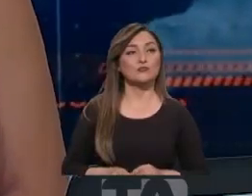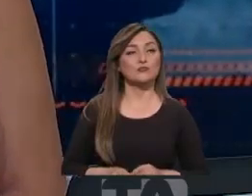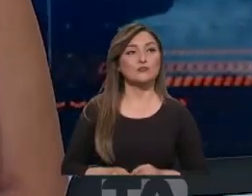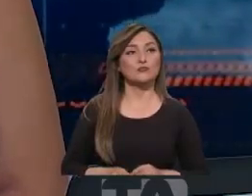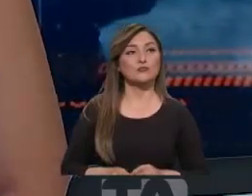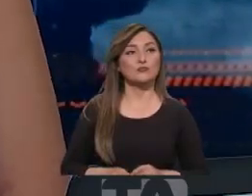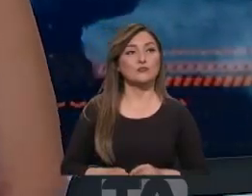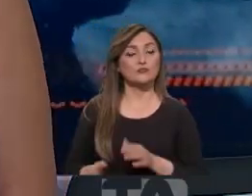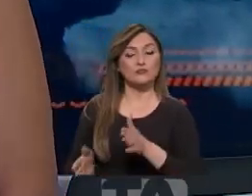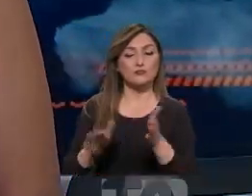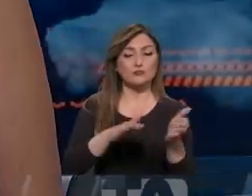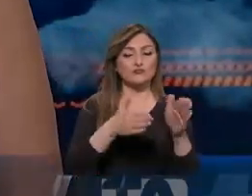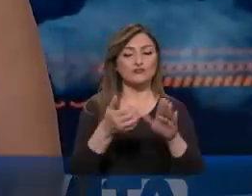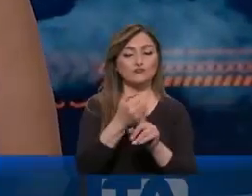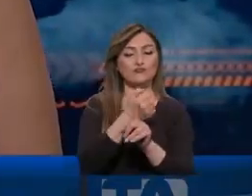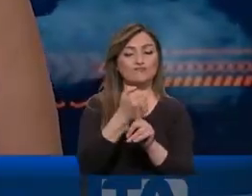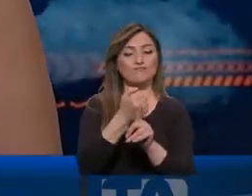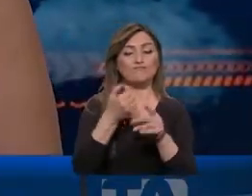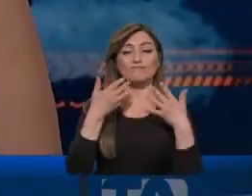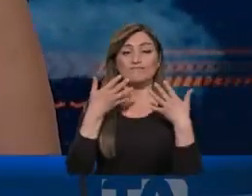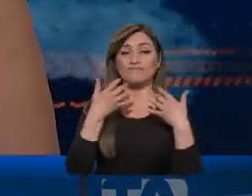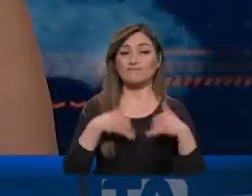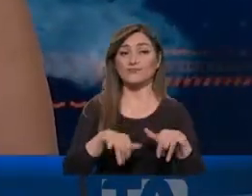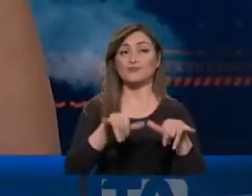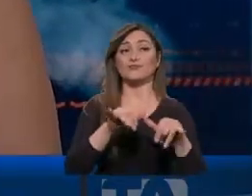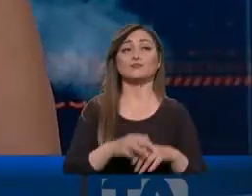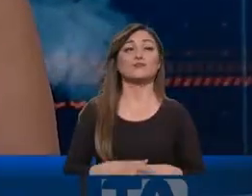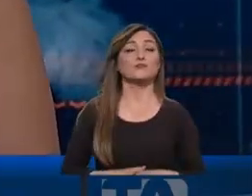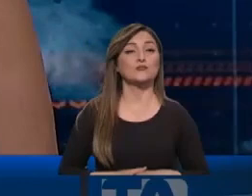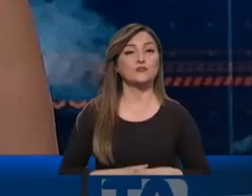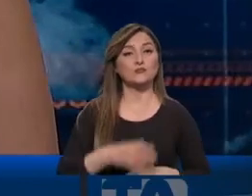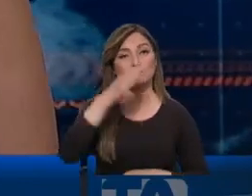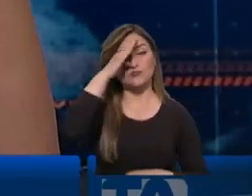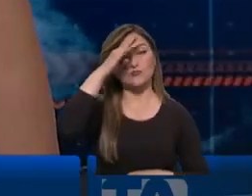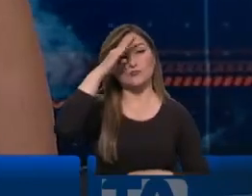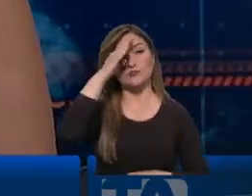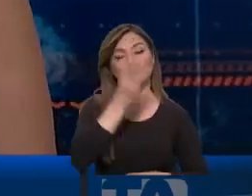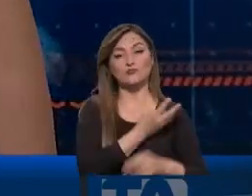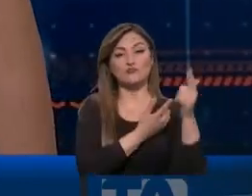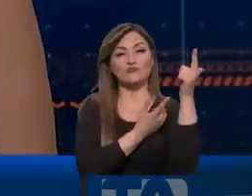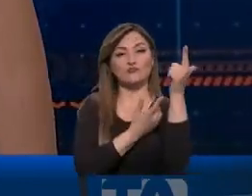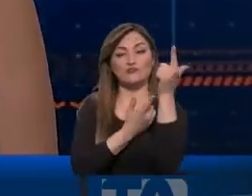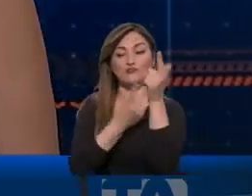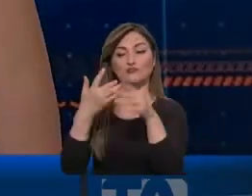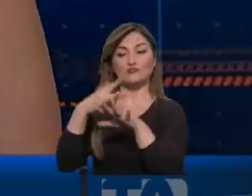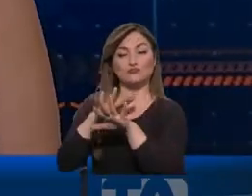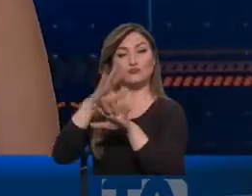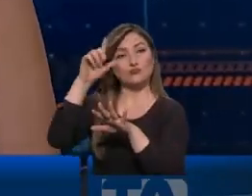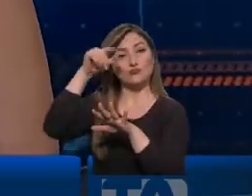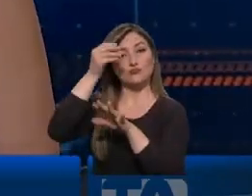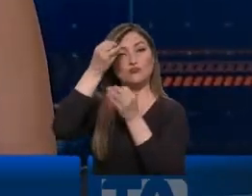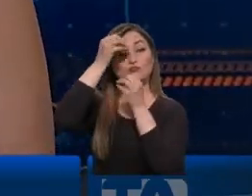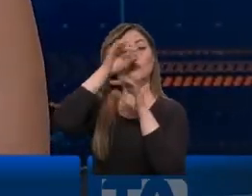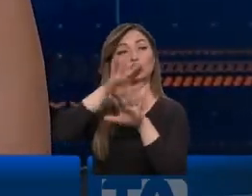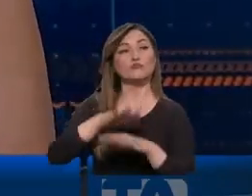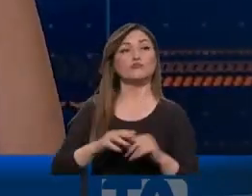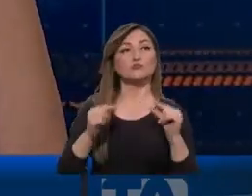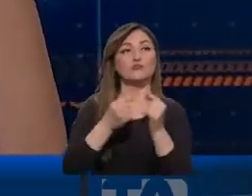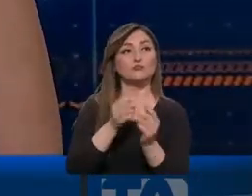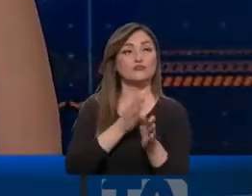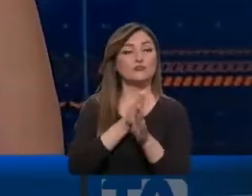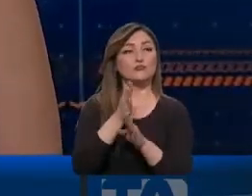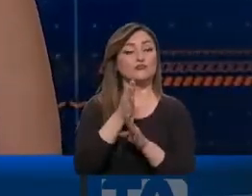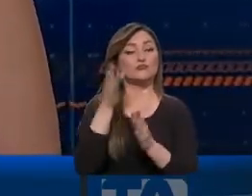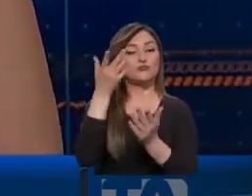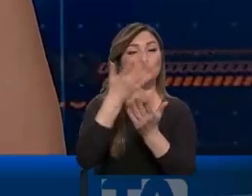Y continúan las muertes violentas en Guayaquil, pese a la intervención integral a zonas críticas anunciada por el gobierno. Los efectivos de grupos